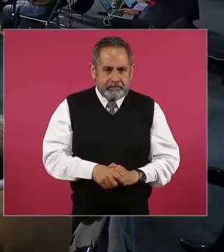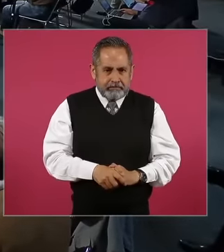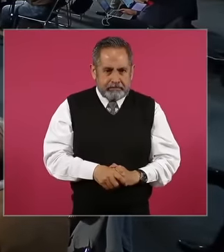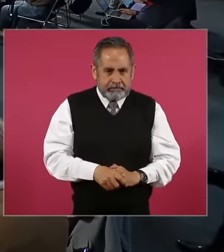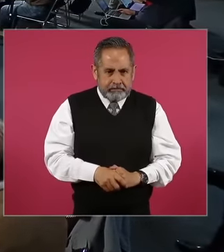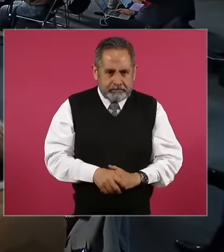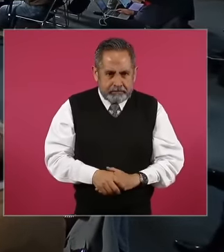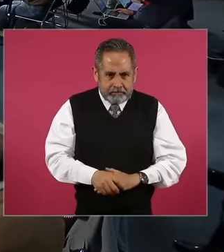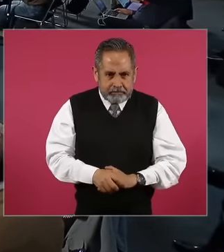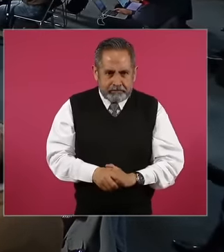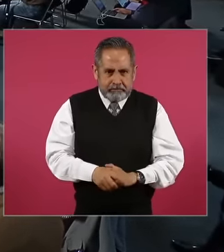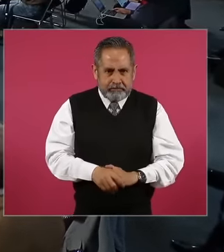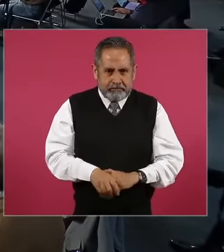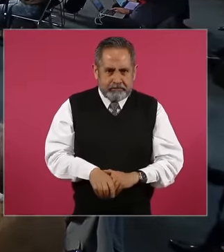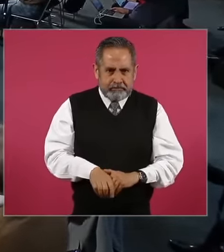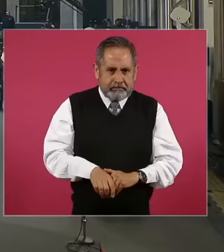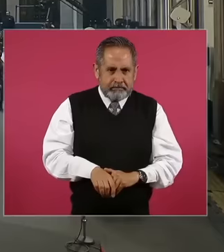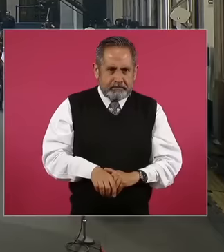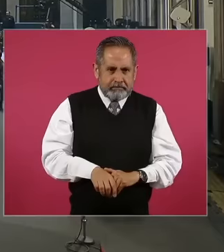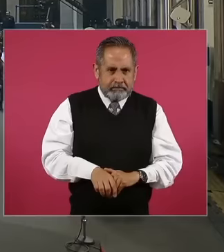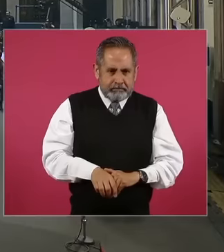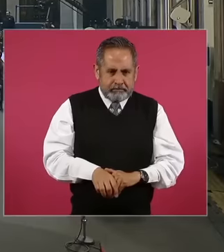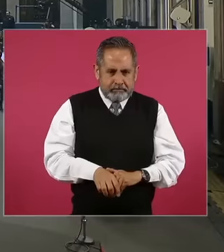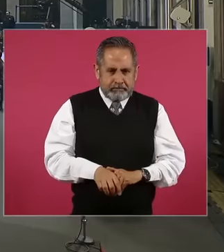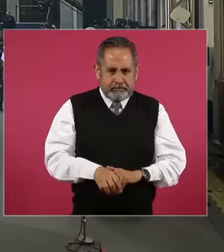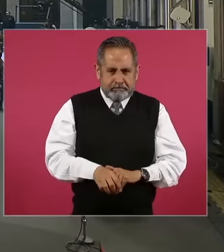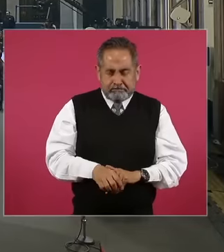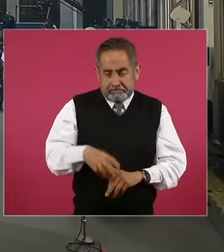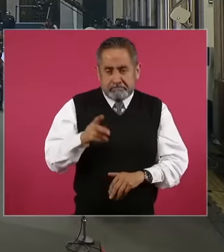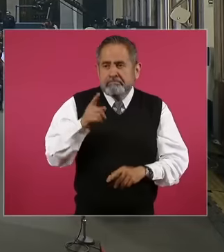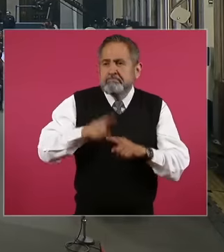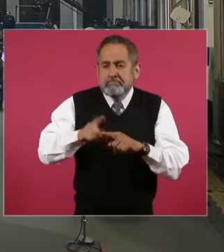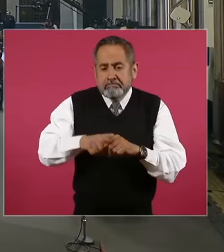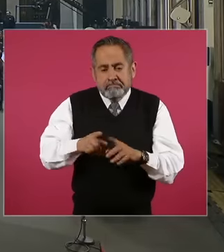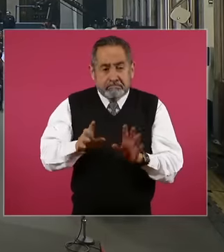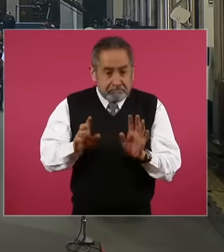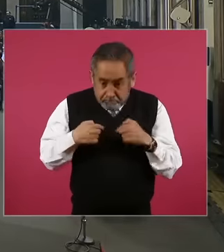¿Eh? Pues órale.